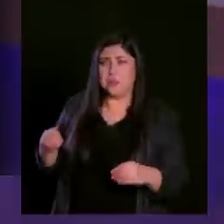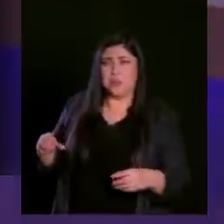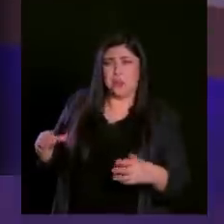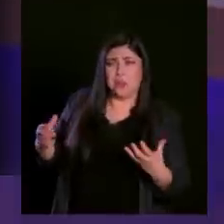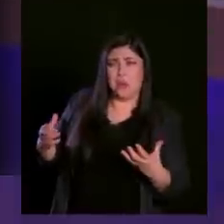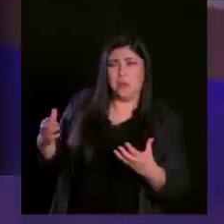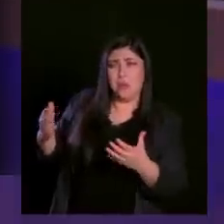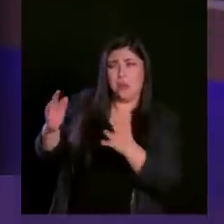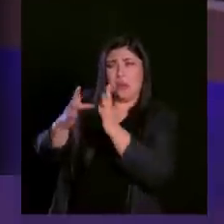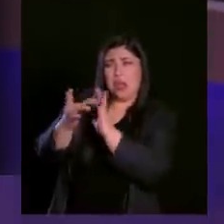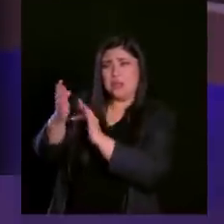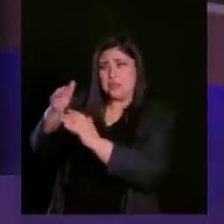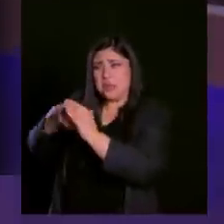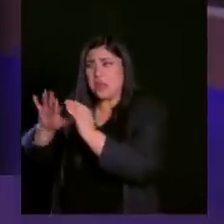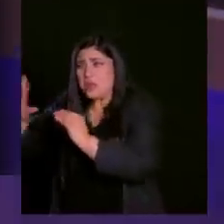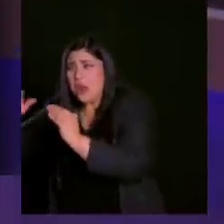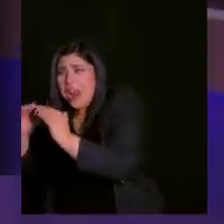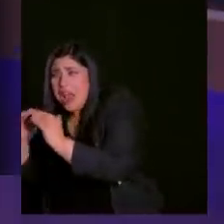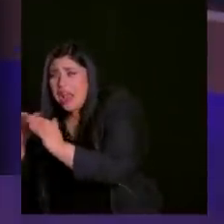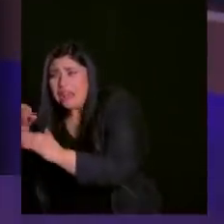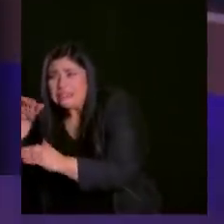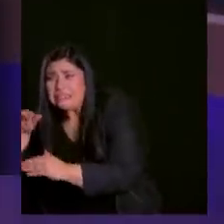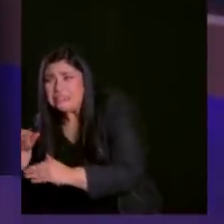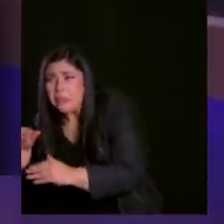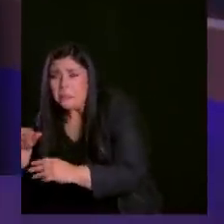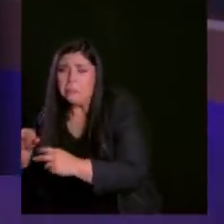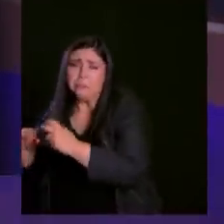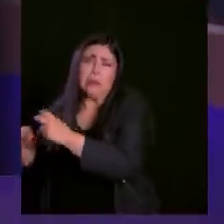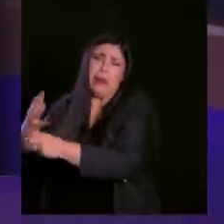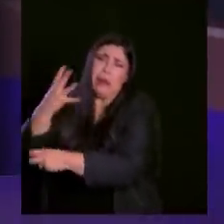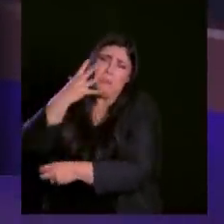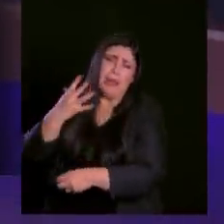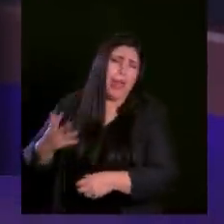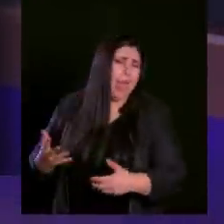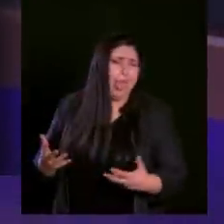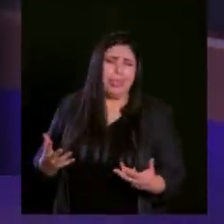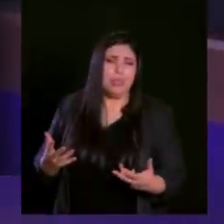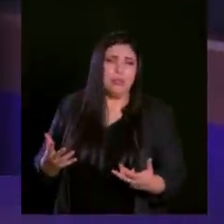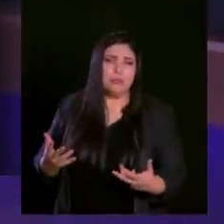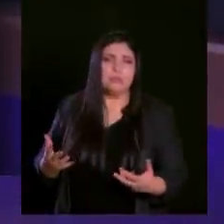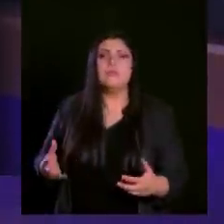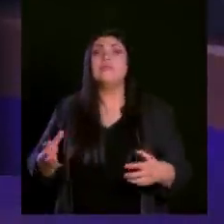he aquí Señor la mitad de mis bienes doy a los pobres